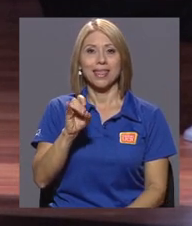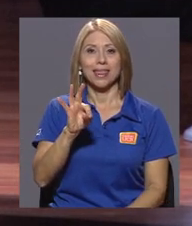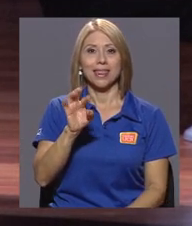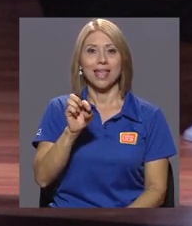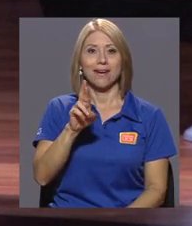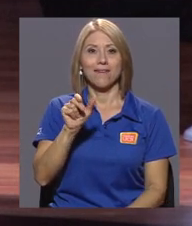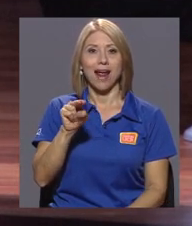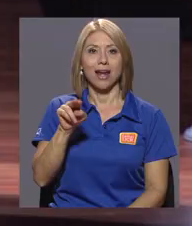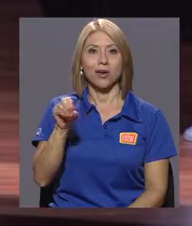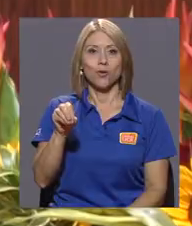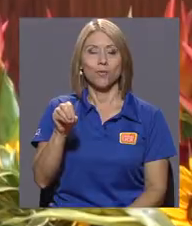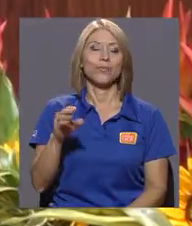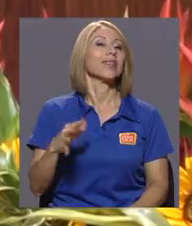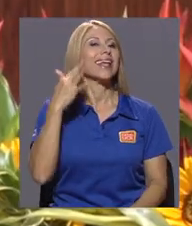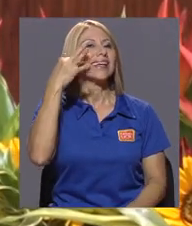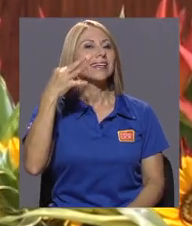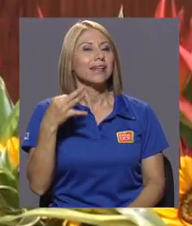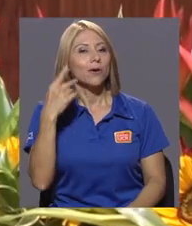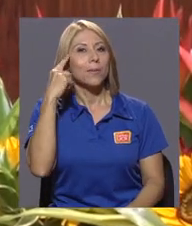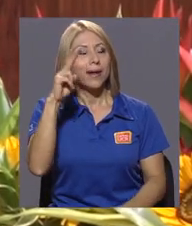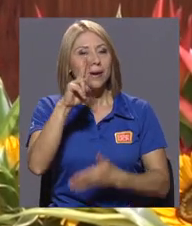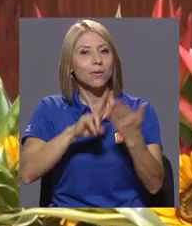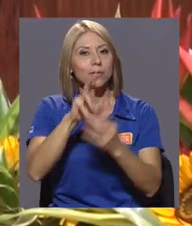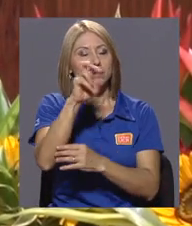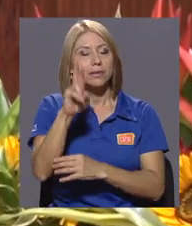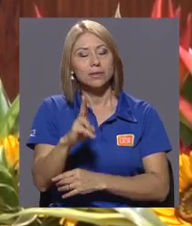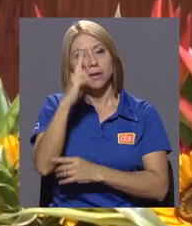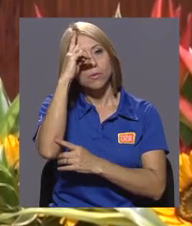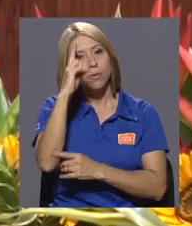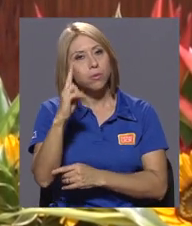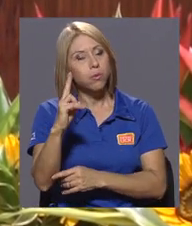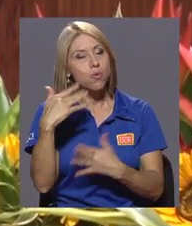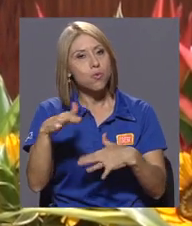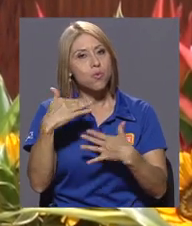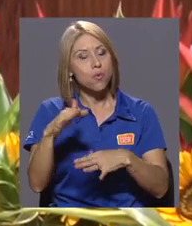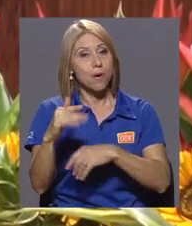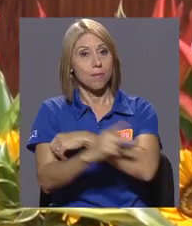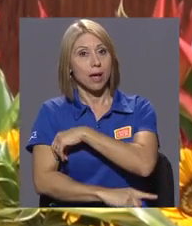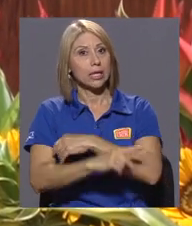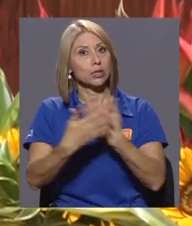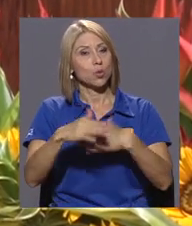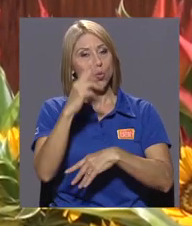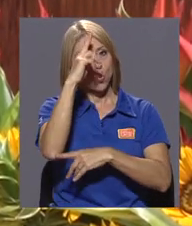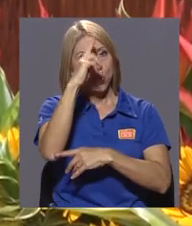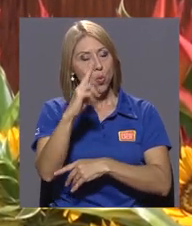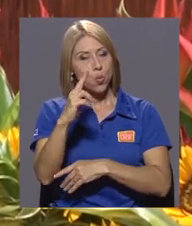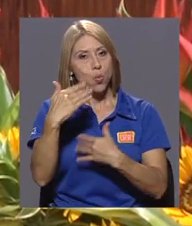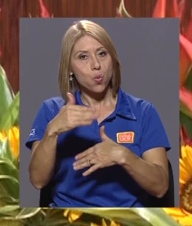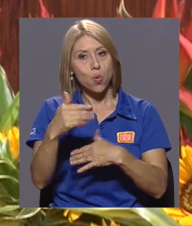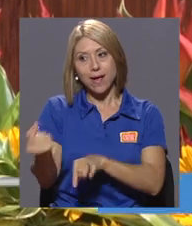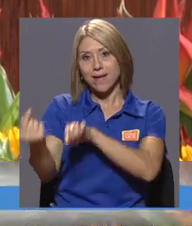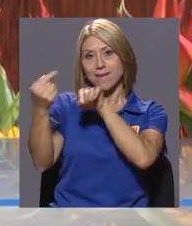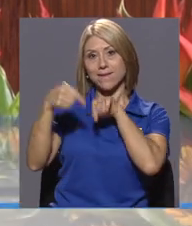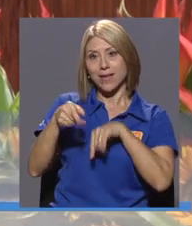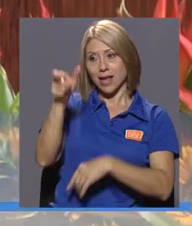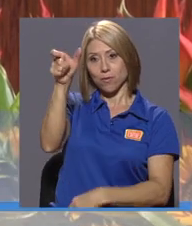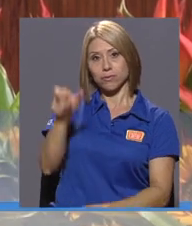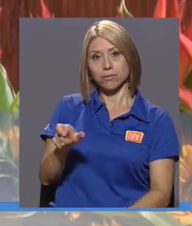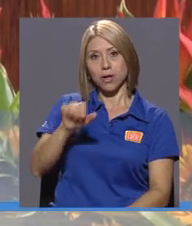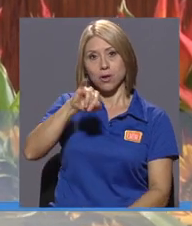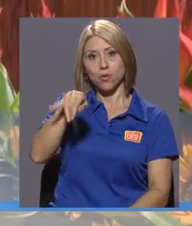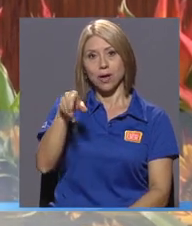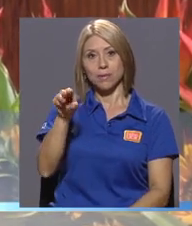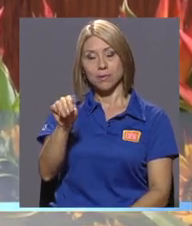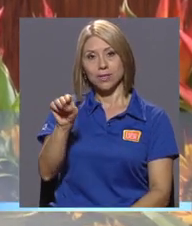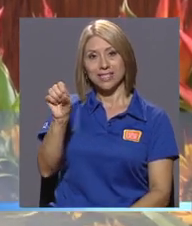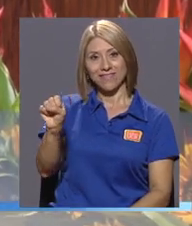creo que es un privilegio para la universidad que se aplique para el país pues poder contar con una figura como joan manuel serrat que venga y comparta